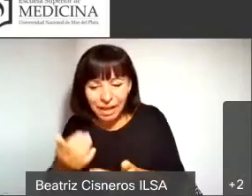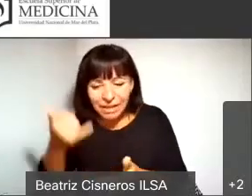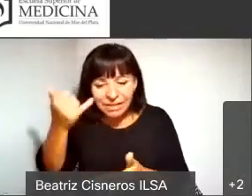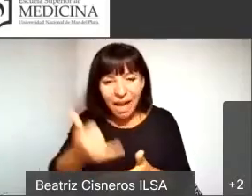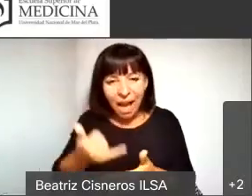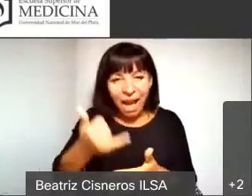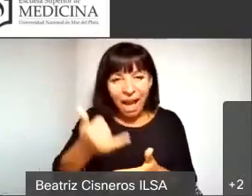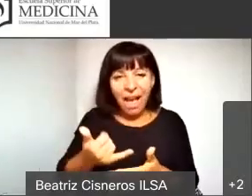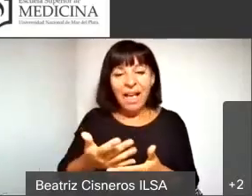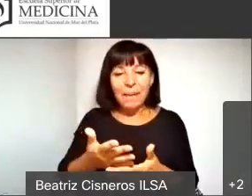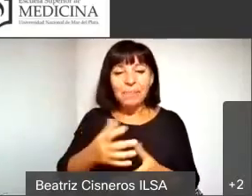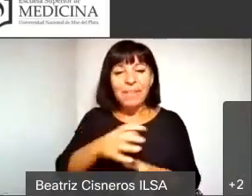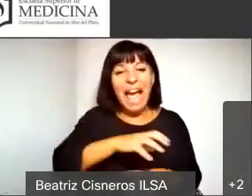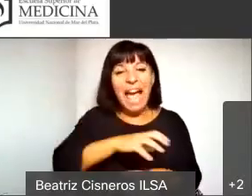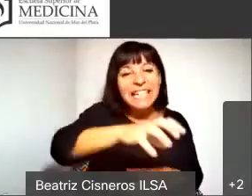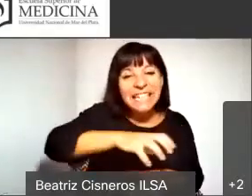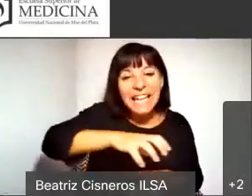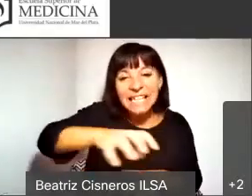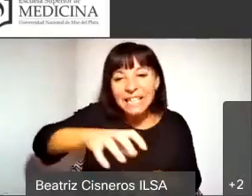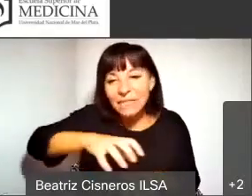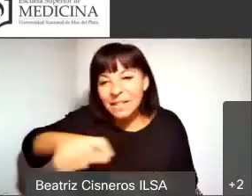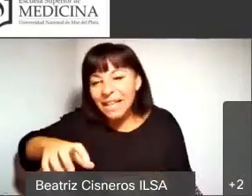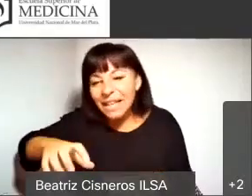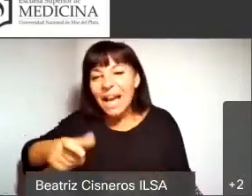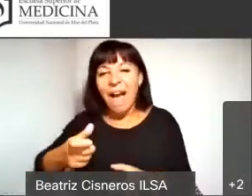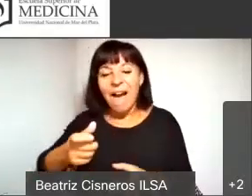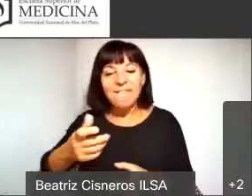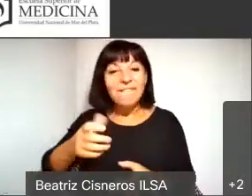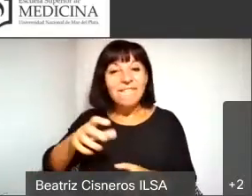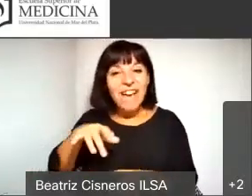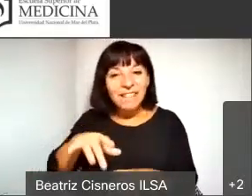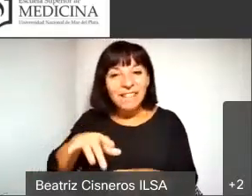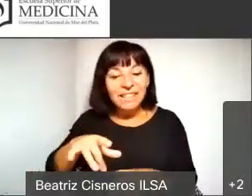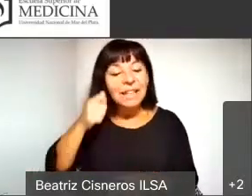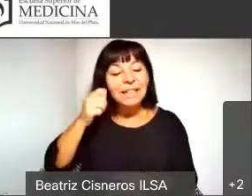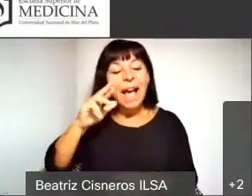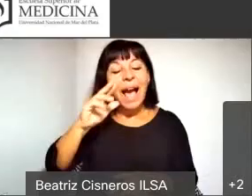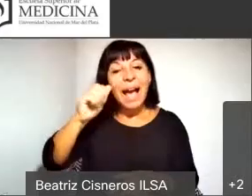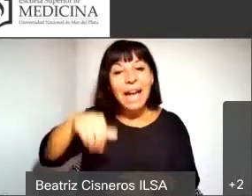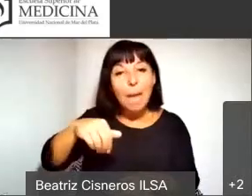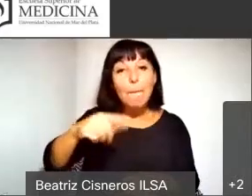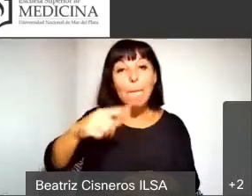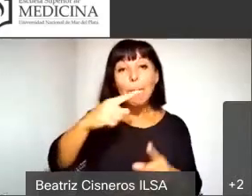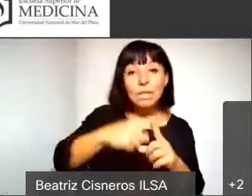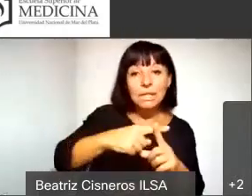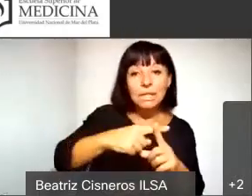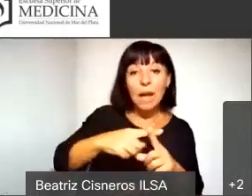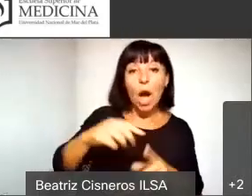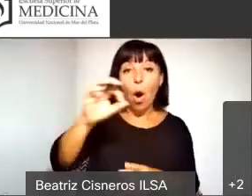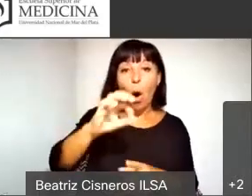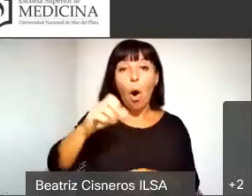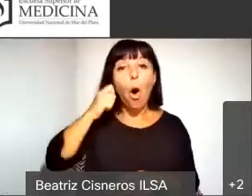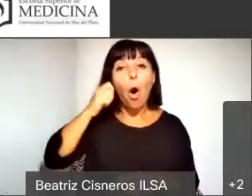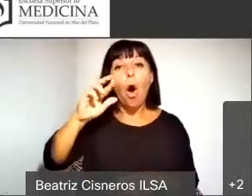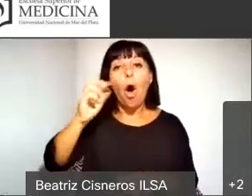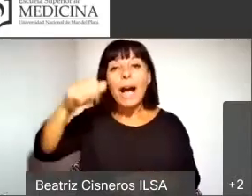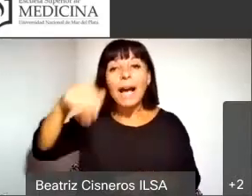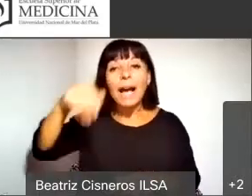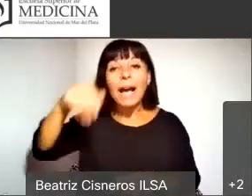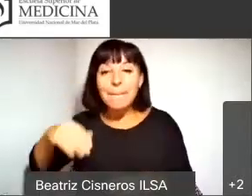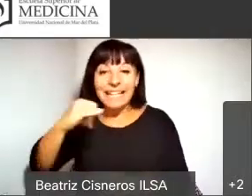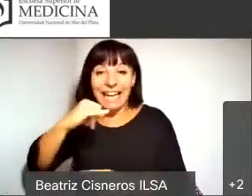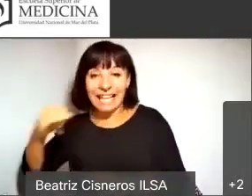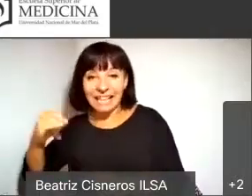las bacterias en gram positivas y gram negativas, a partir de una tinción, de un método de tinción de